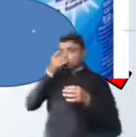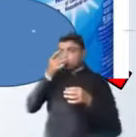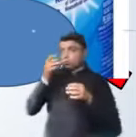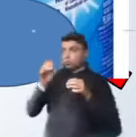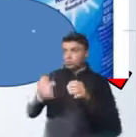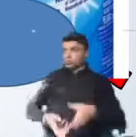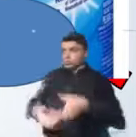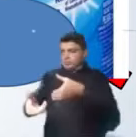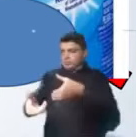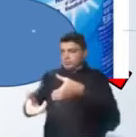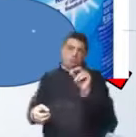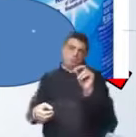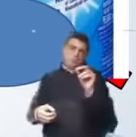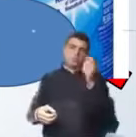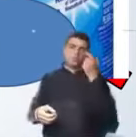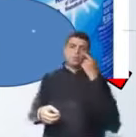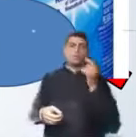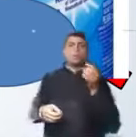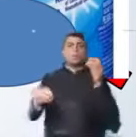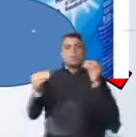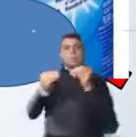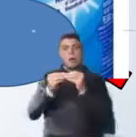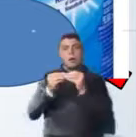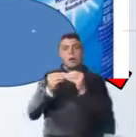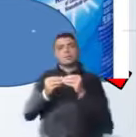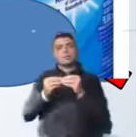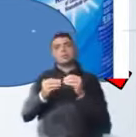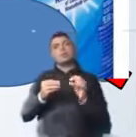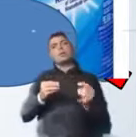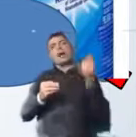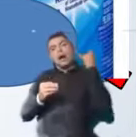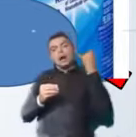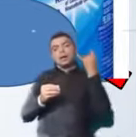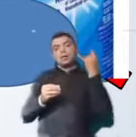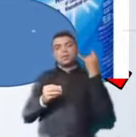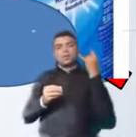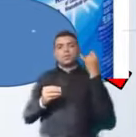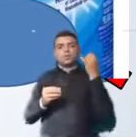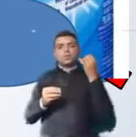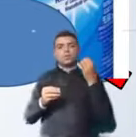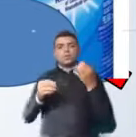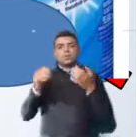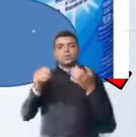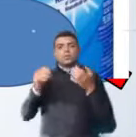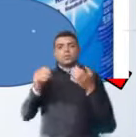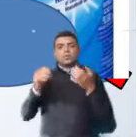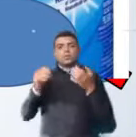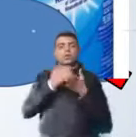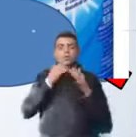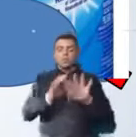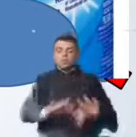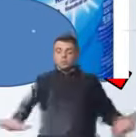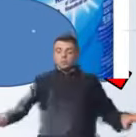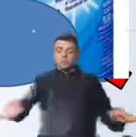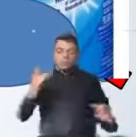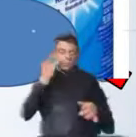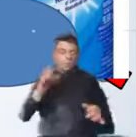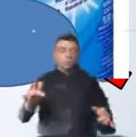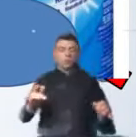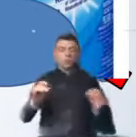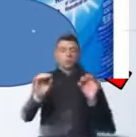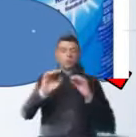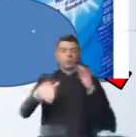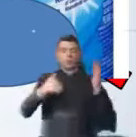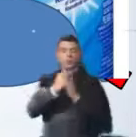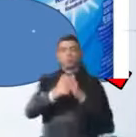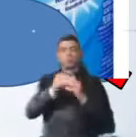sino evitar que no estén limpios los suelos, que no estén limpios las superficies, porque como les